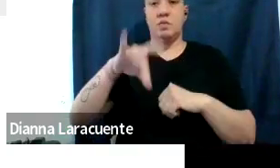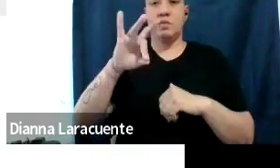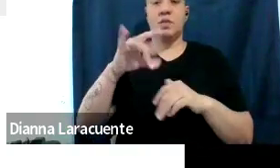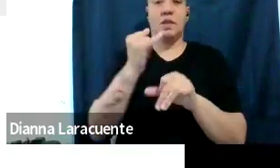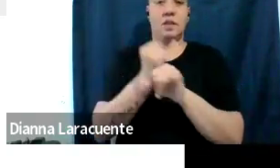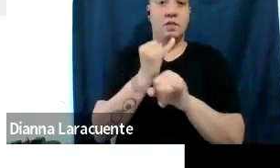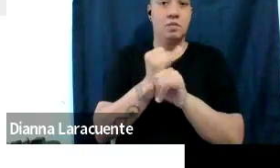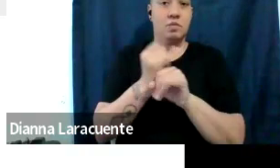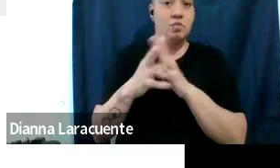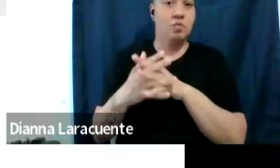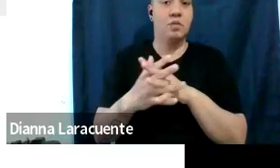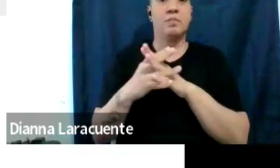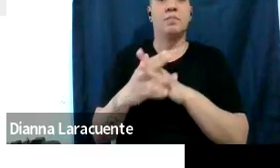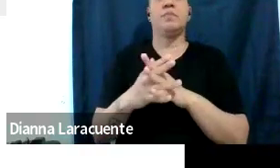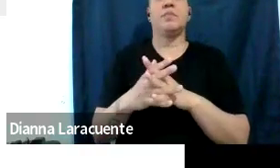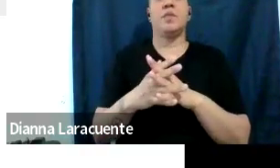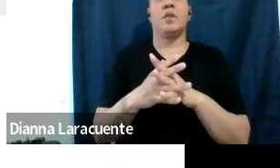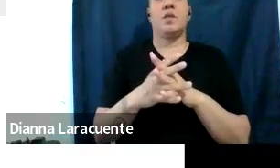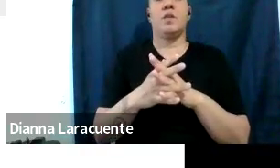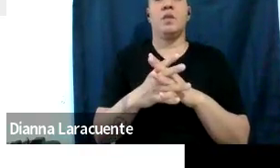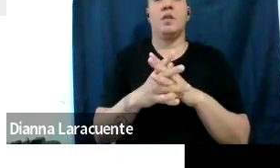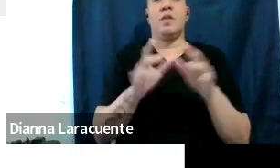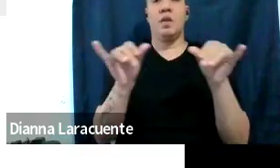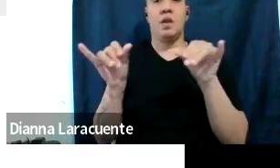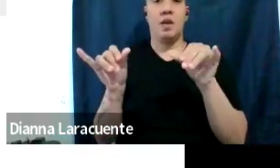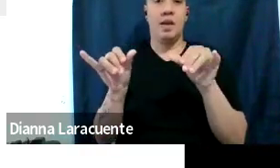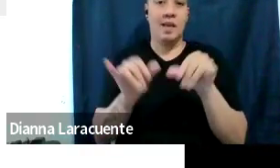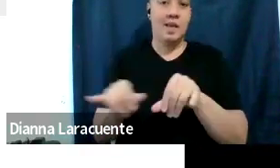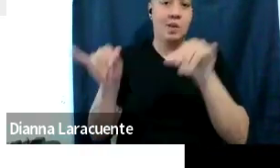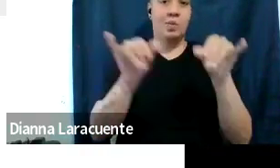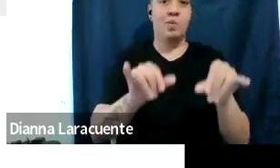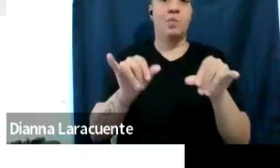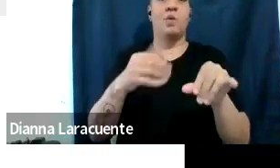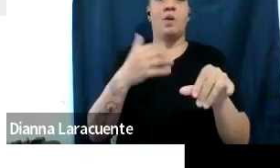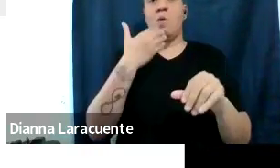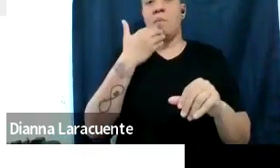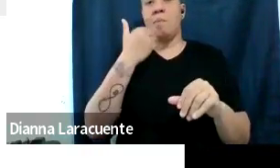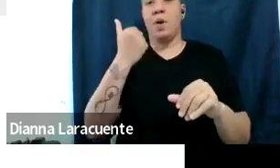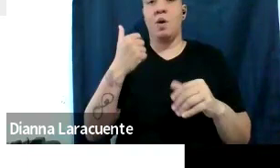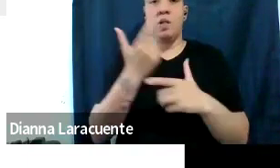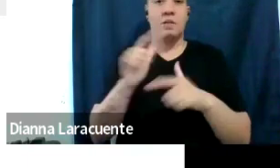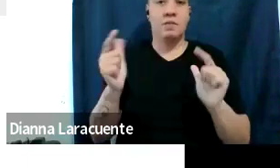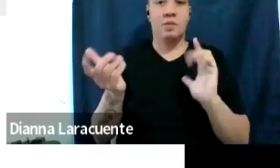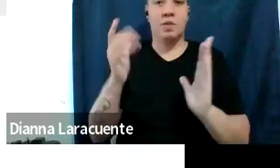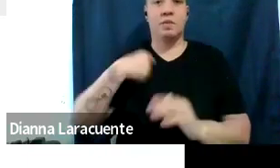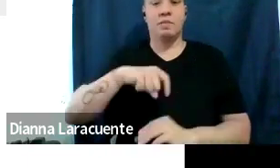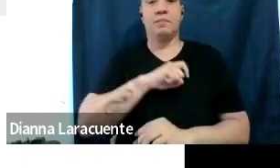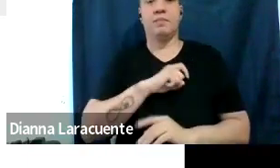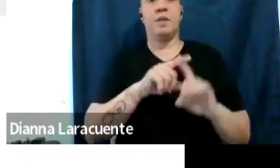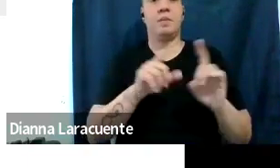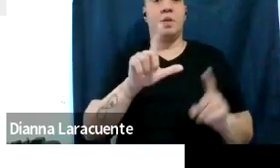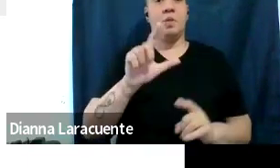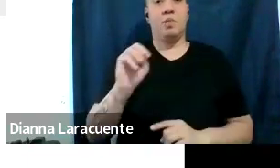instituciones americanas iguales o mejores libertades que con España. Pero Muñoz Rivera